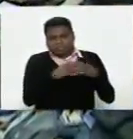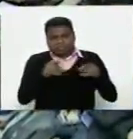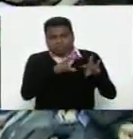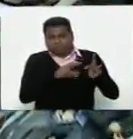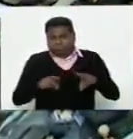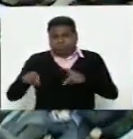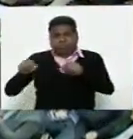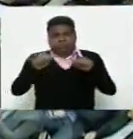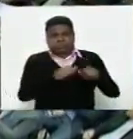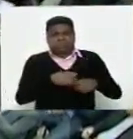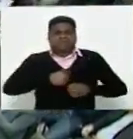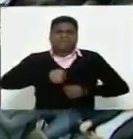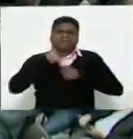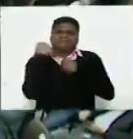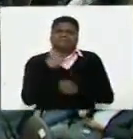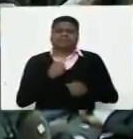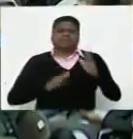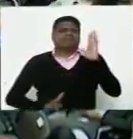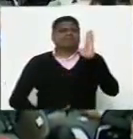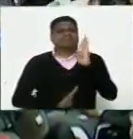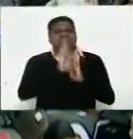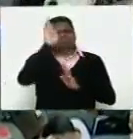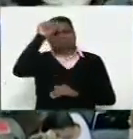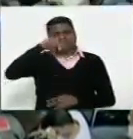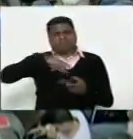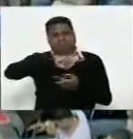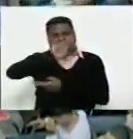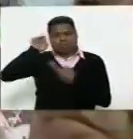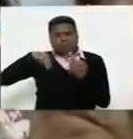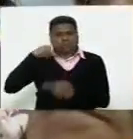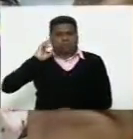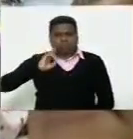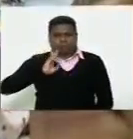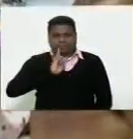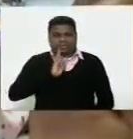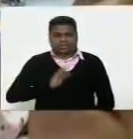el aguante y en el avance por la revolución bolivariana.